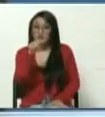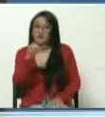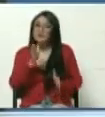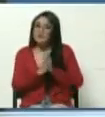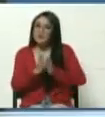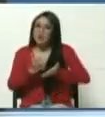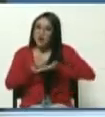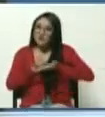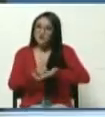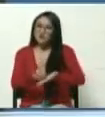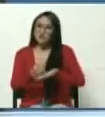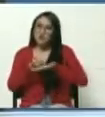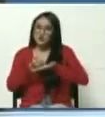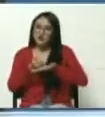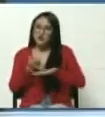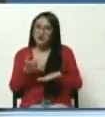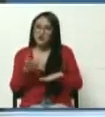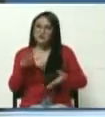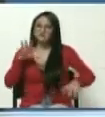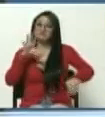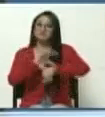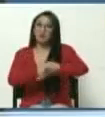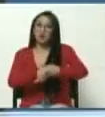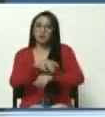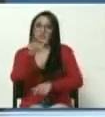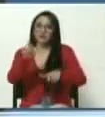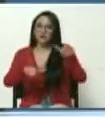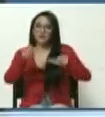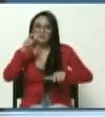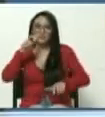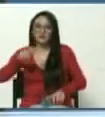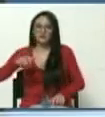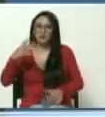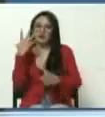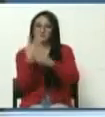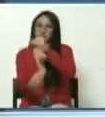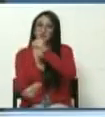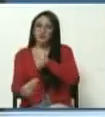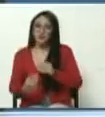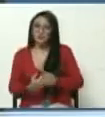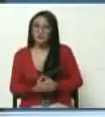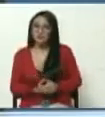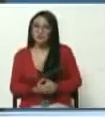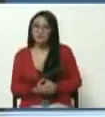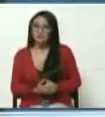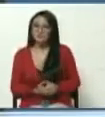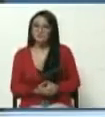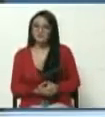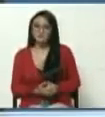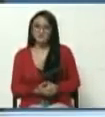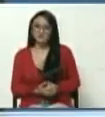colabore y ayude a la captura y a la detención de estos fugitivos, prófugos